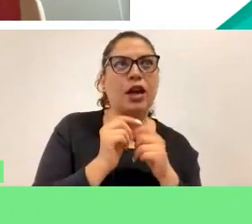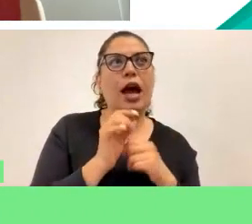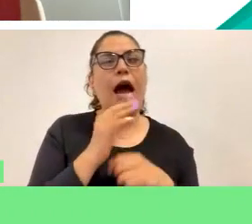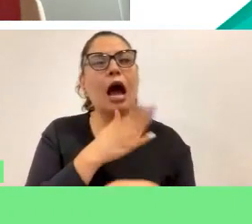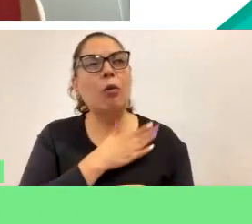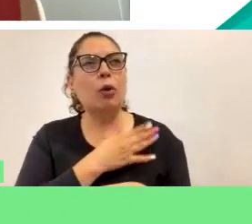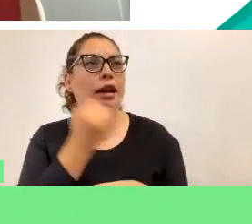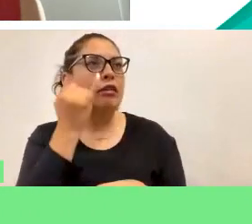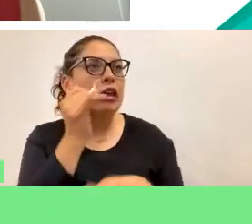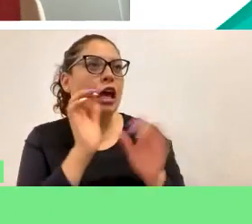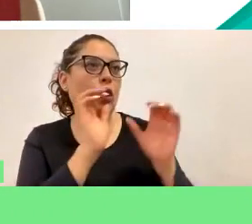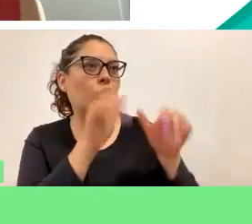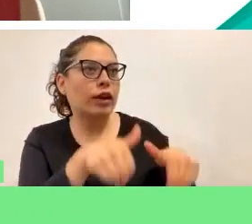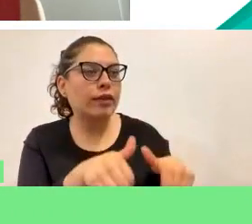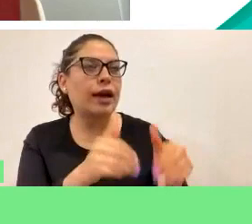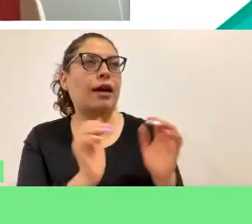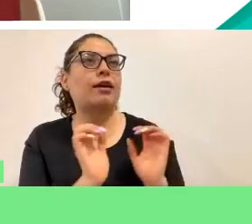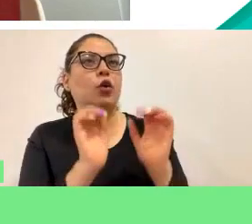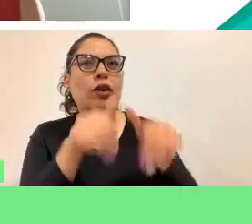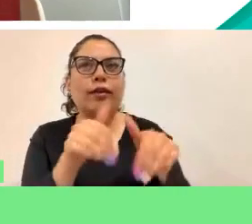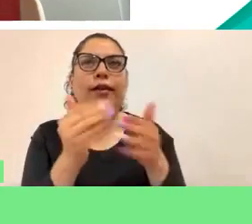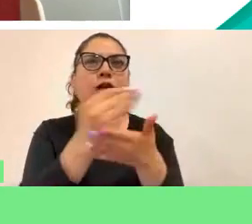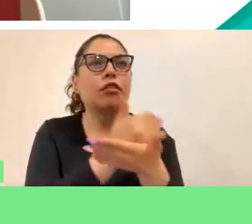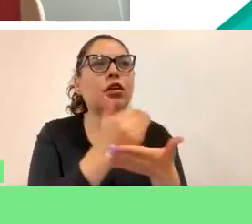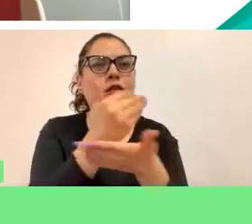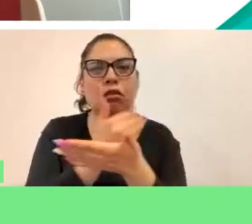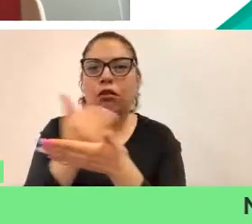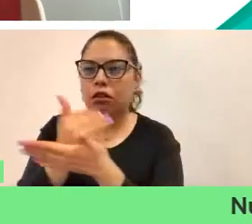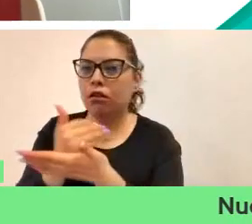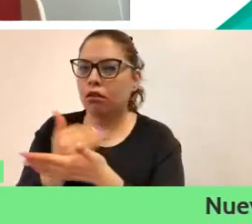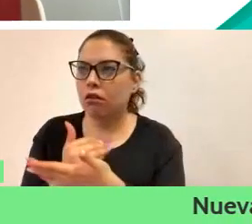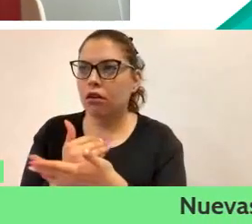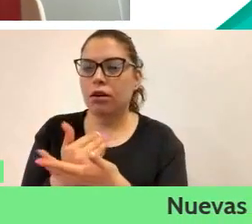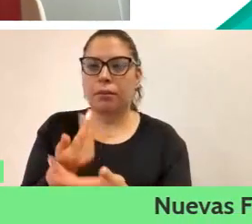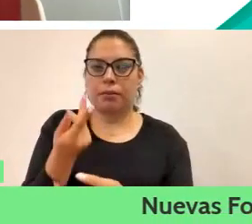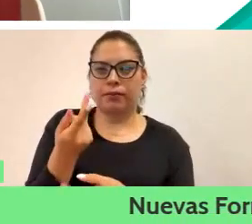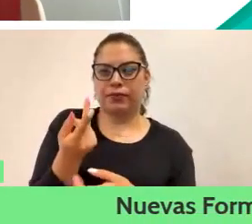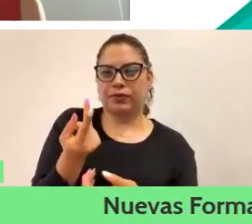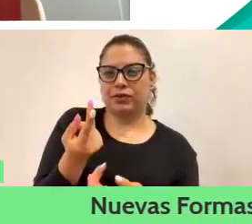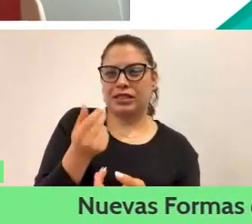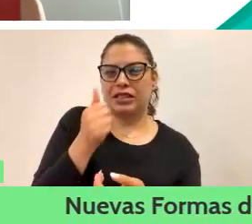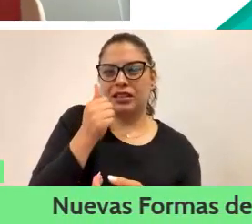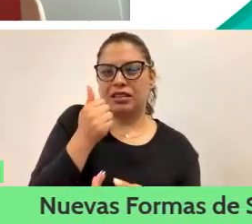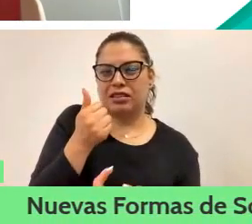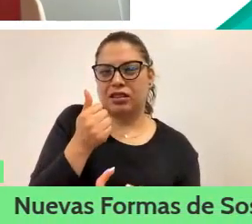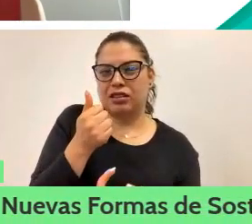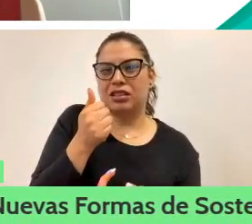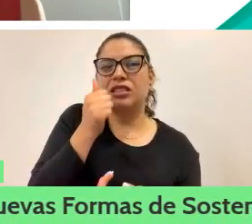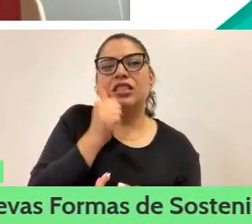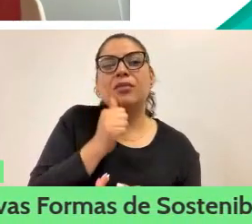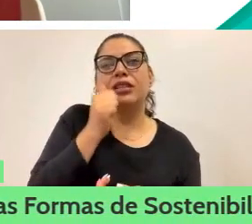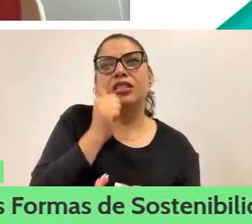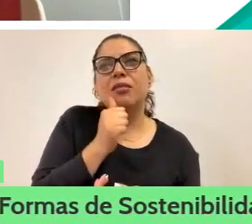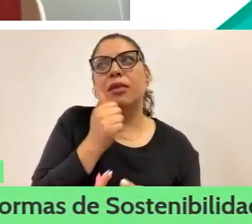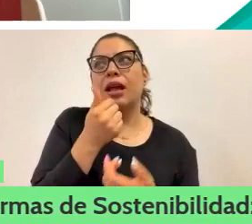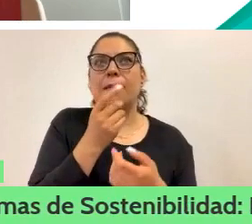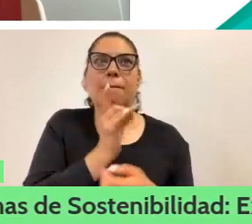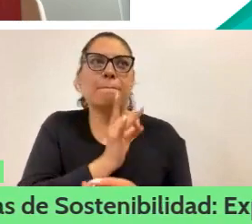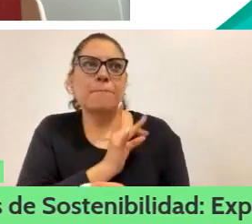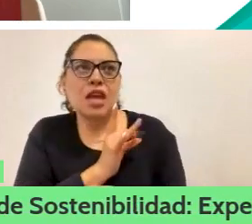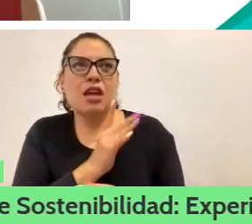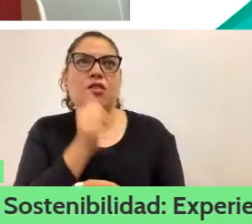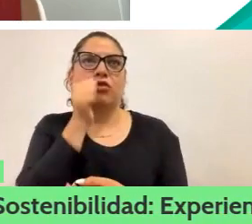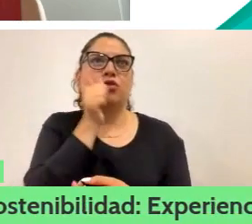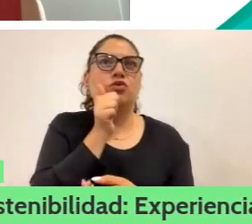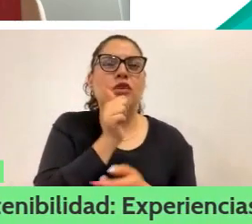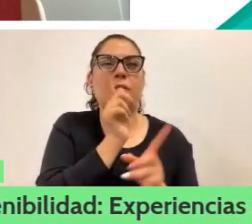podemos pagar. Siempre estamos pensando en la escasez. Nunca pensamos en la abundancia y en la generación